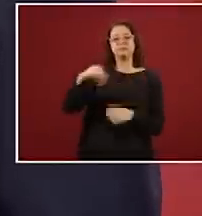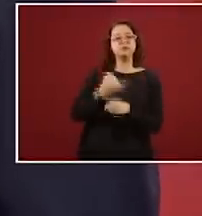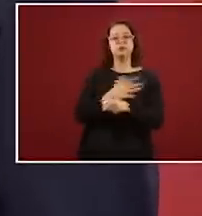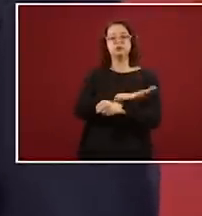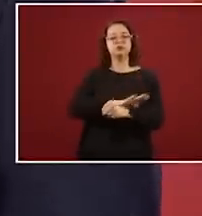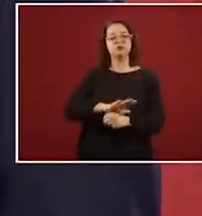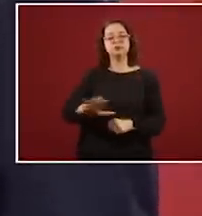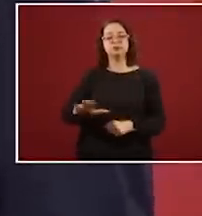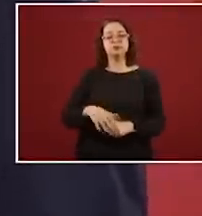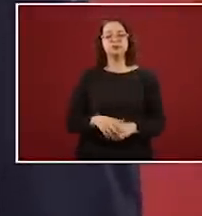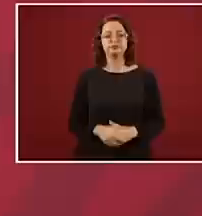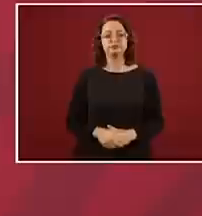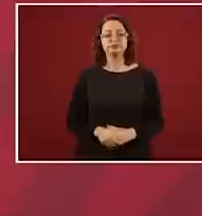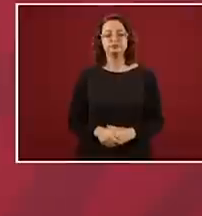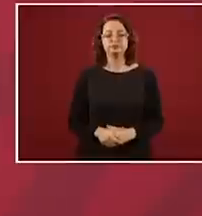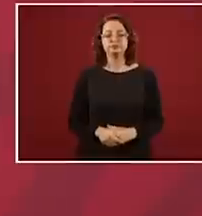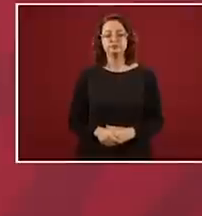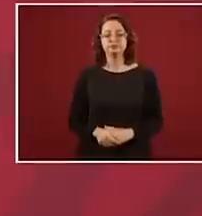ni